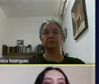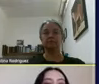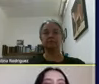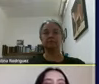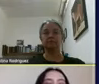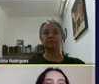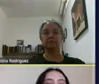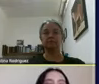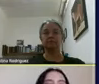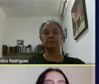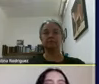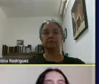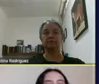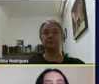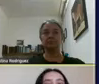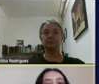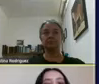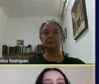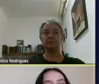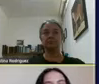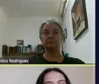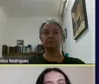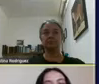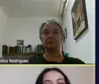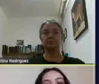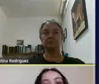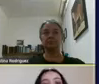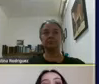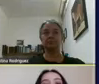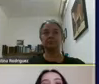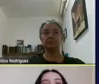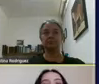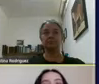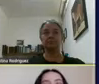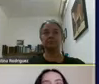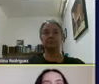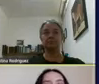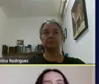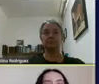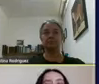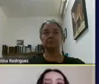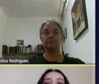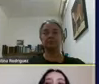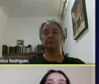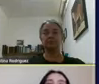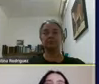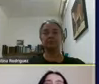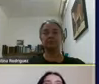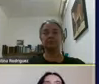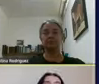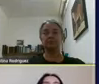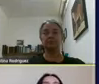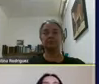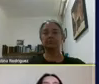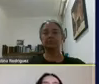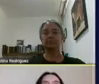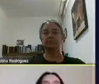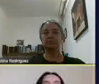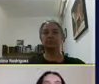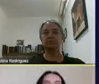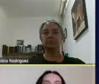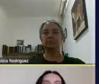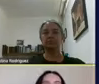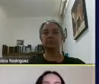tapetito, aquí ya el bozo, ajá, que ya es un poquito más complicado. Se van a empezar a hacer ejercicios en la cual solo